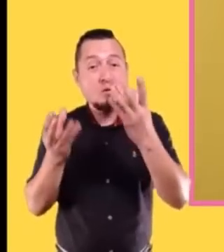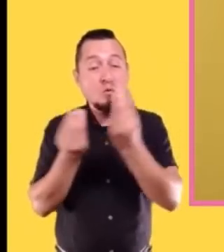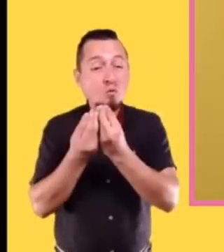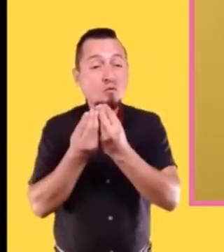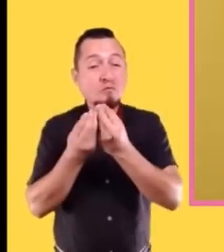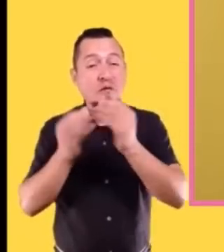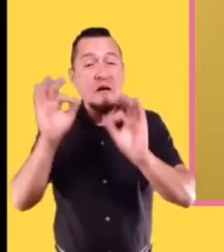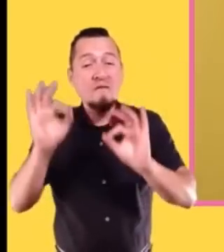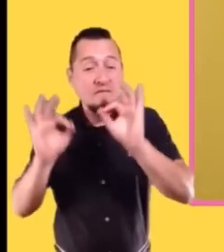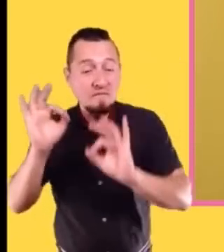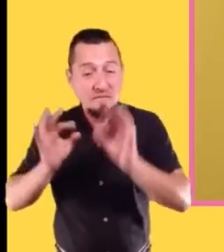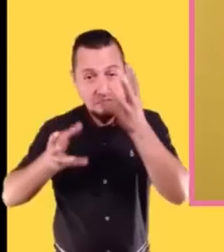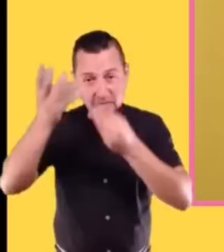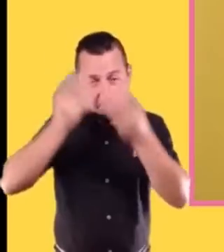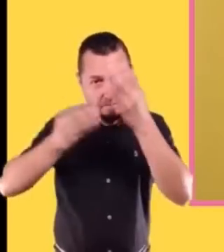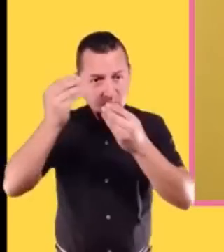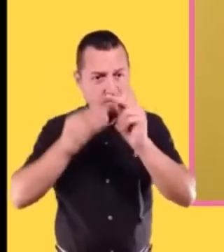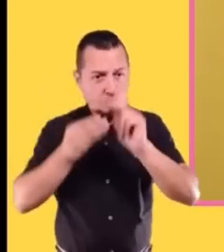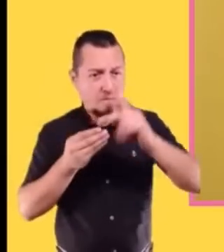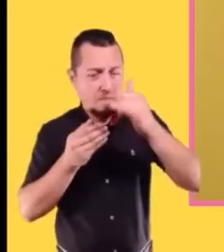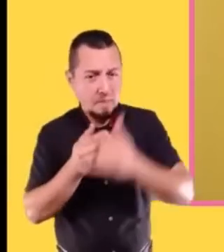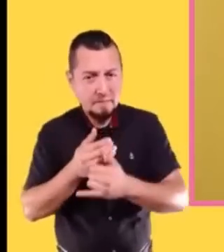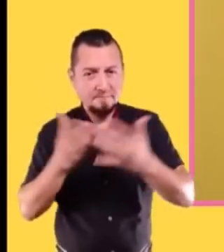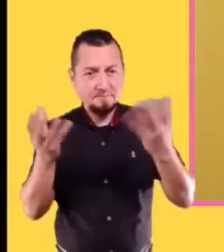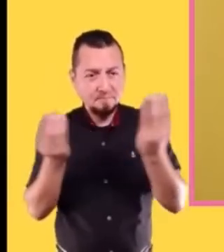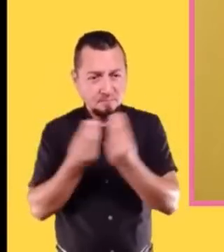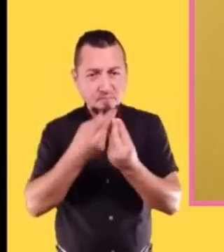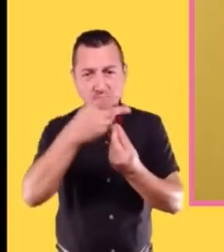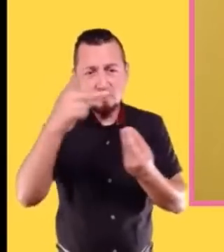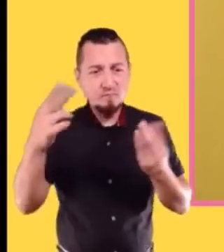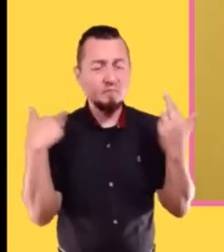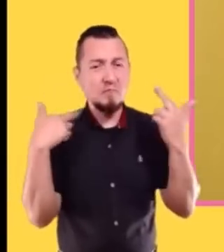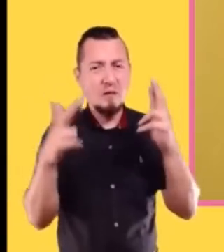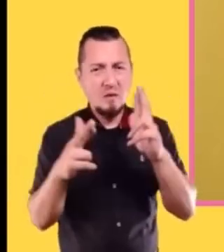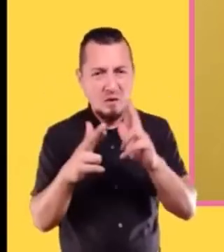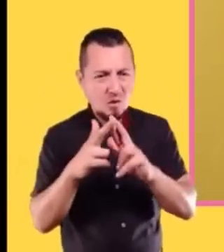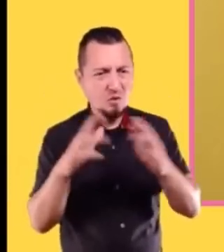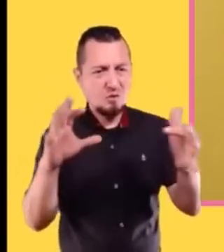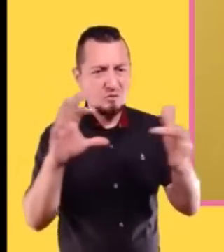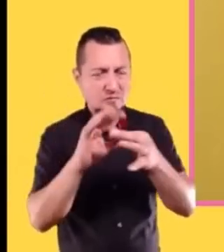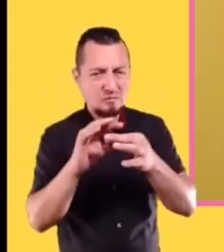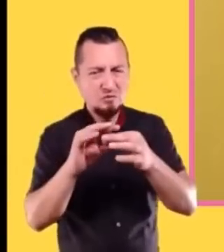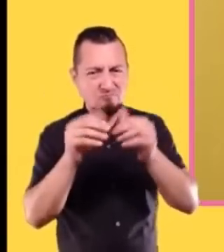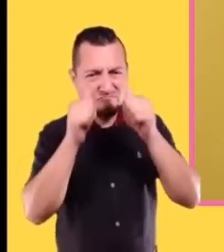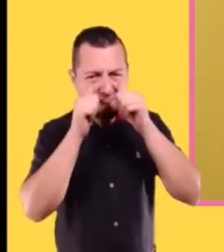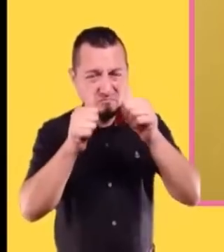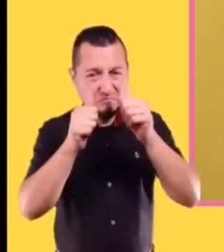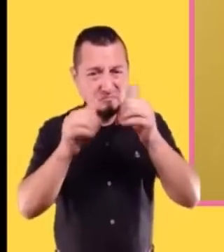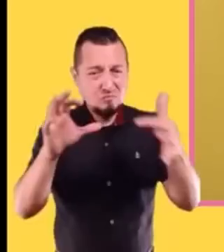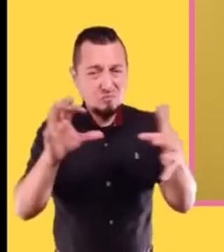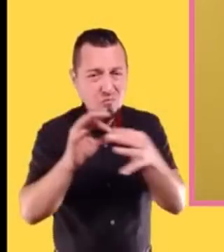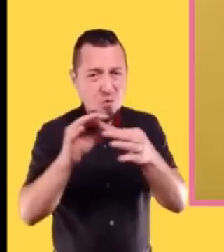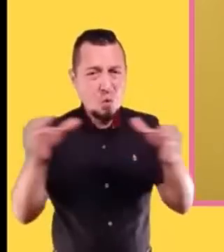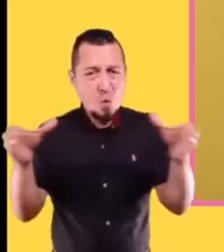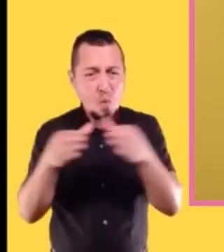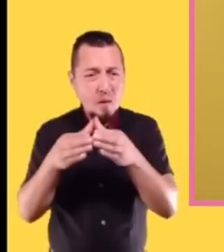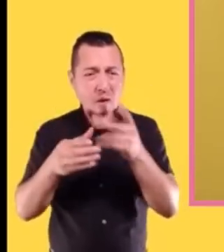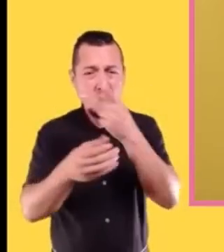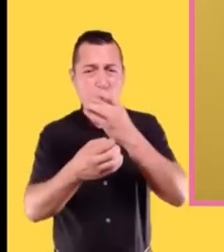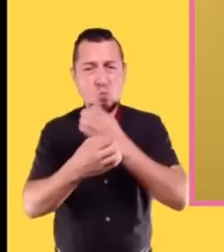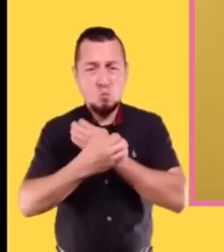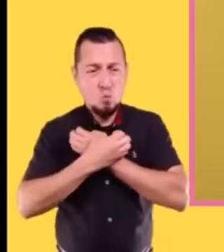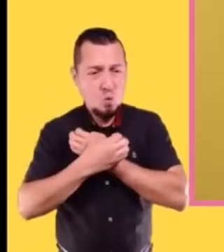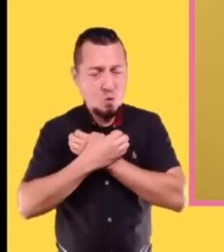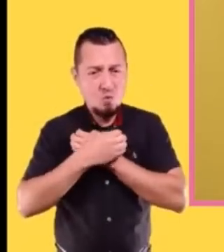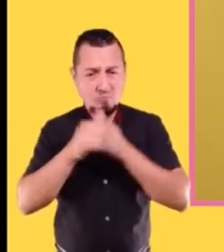aprendizaje basado en proyectos y programas, los proyectos integradores, darle mucha relevancia a la comunidad educativa, considerar que la